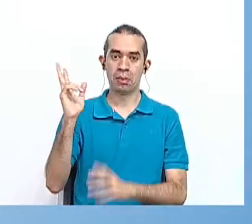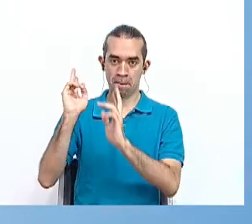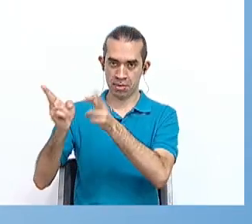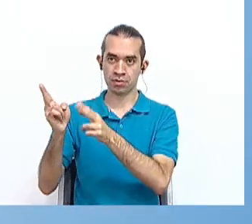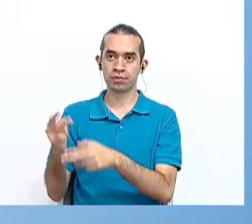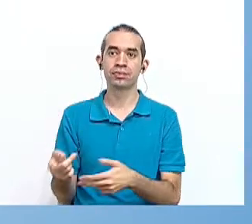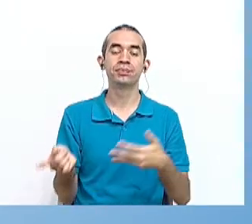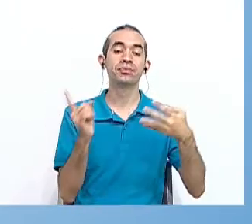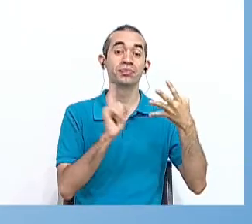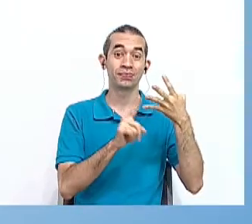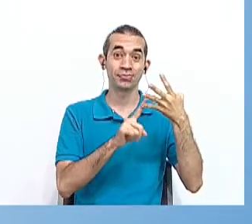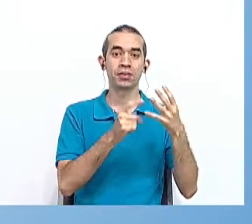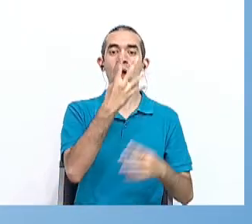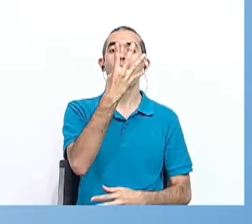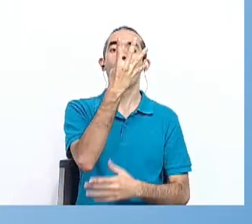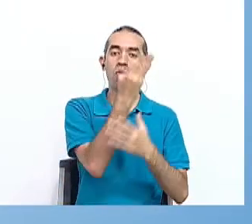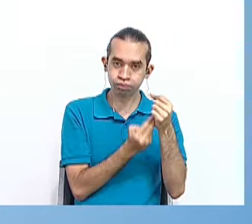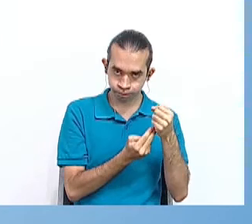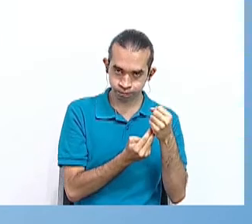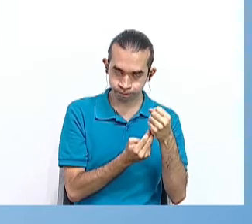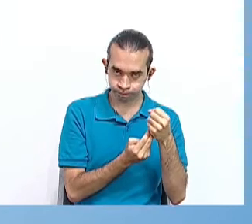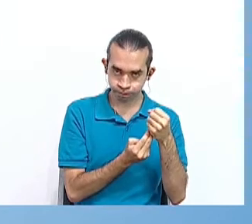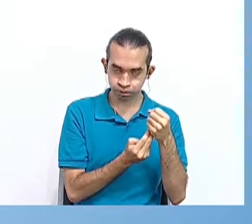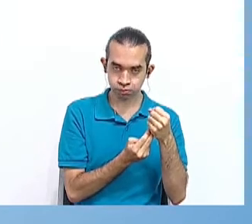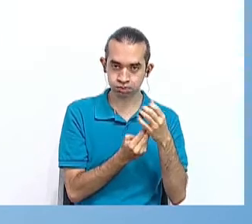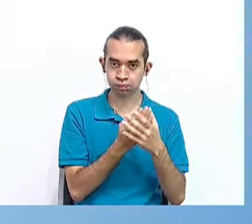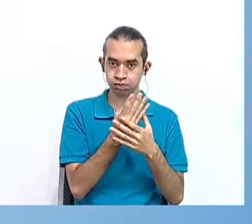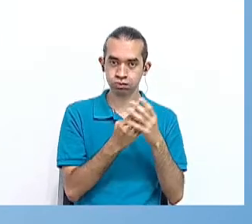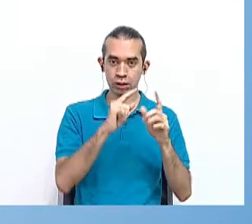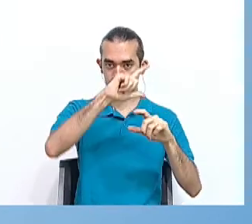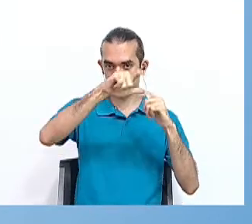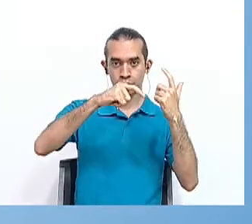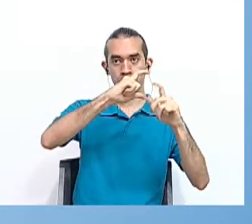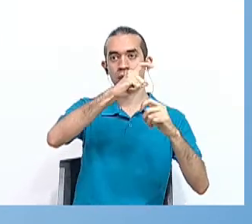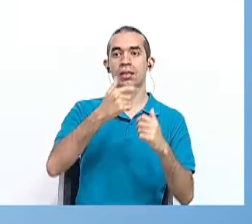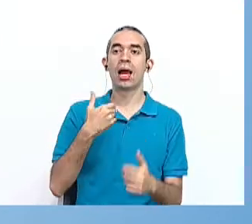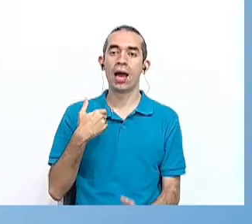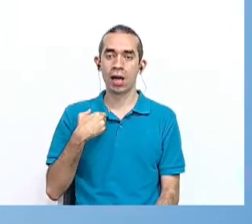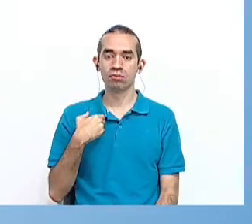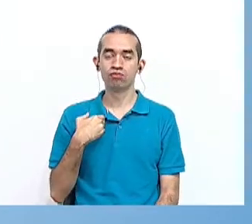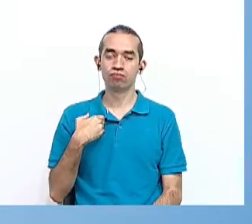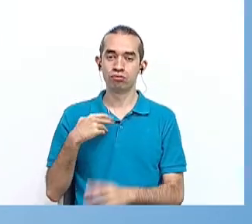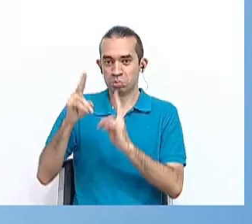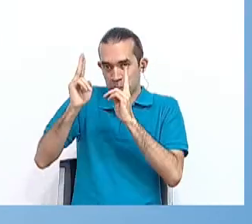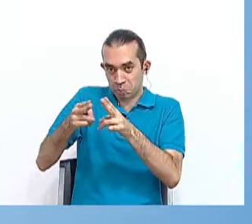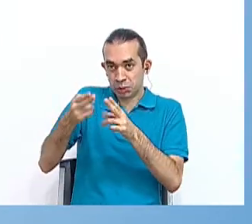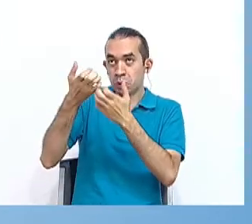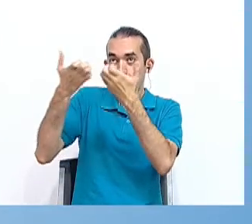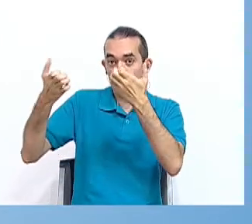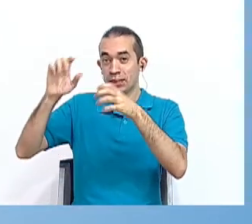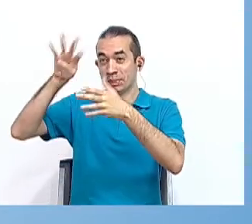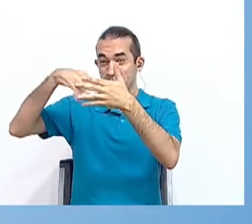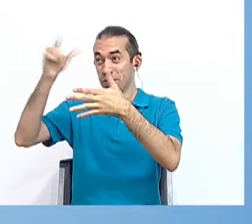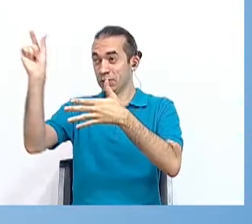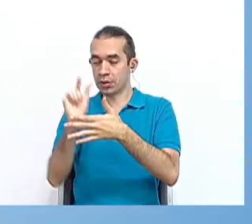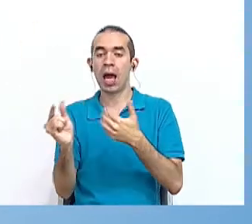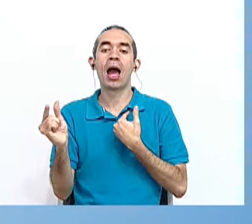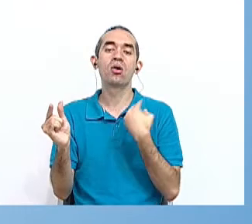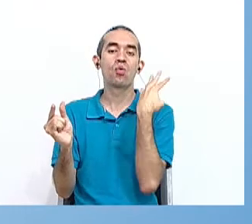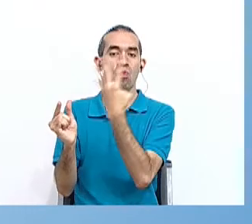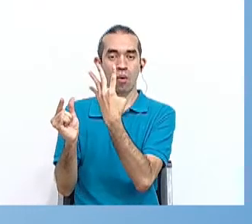Las tetratómicas, que son también moléculas formadas por 4 átomos del mismo elemento.